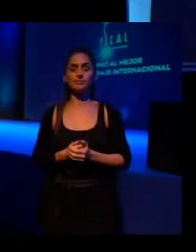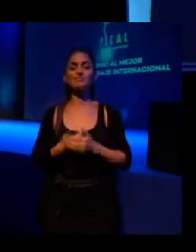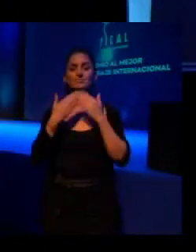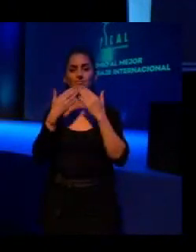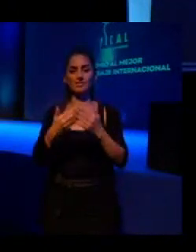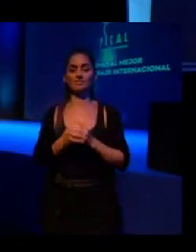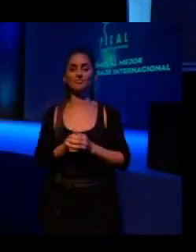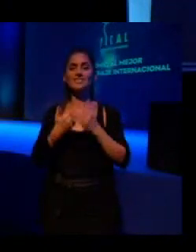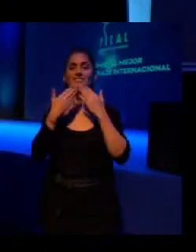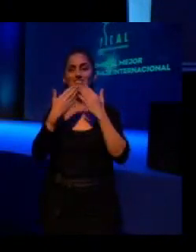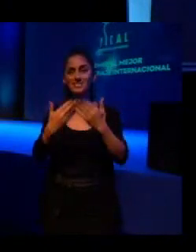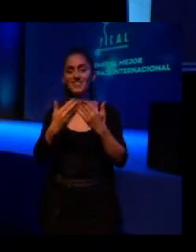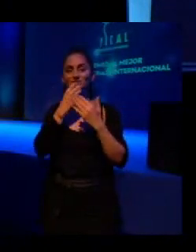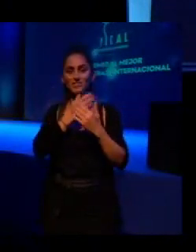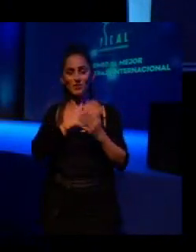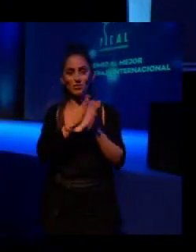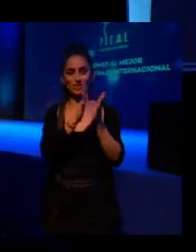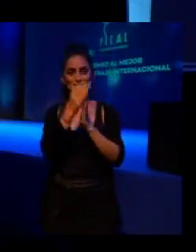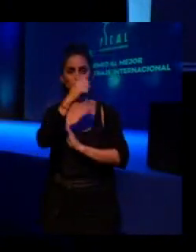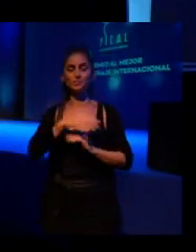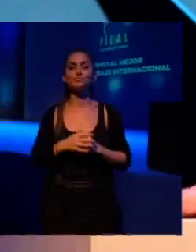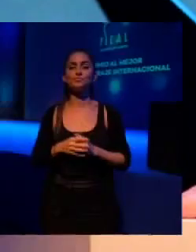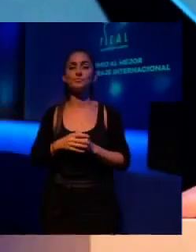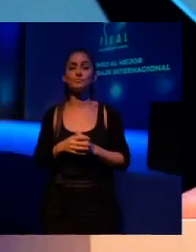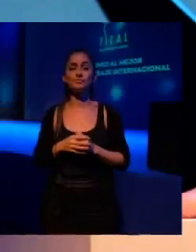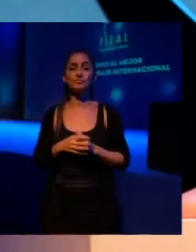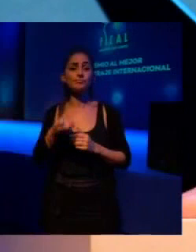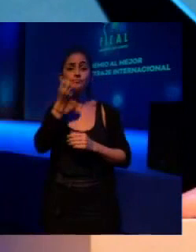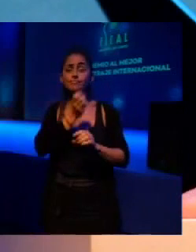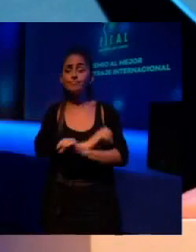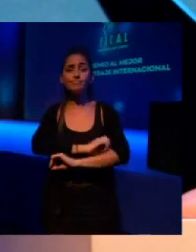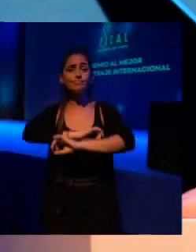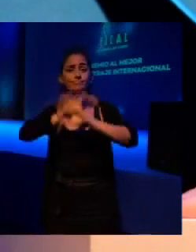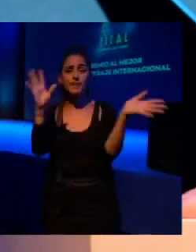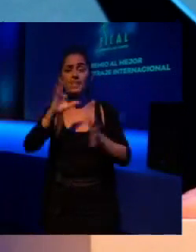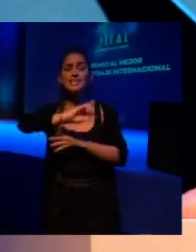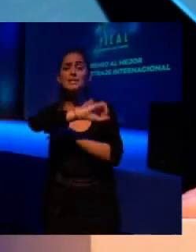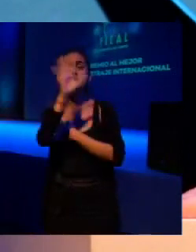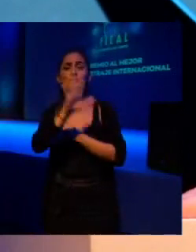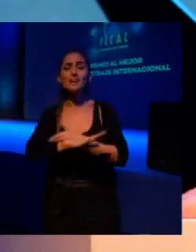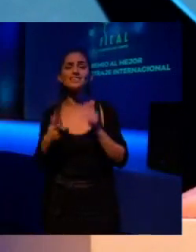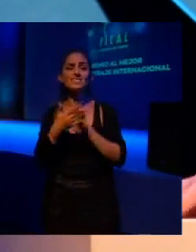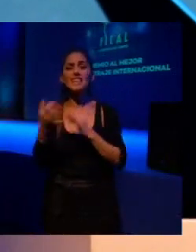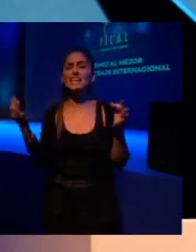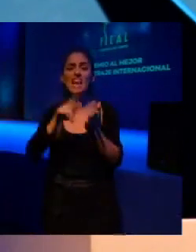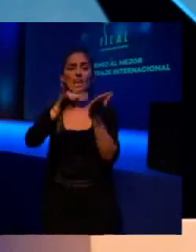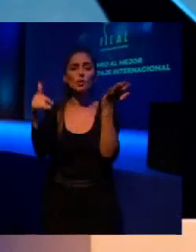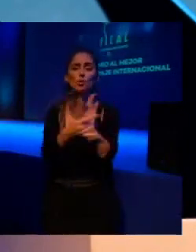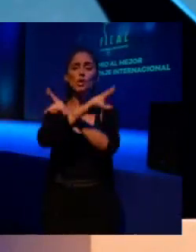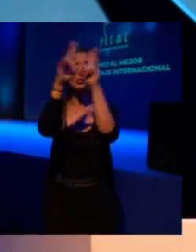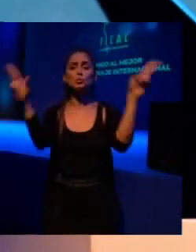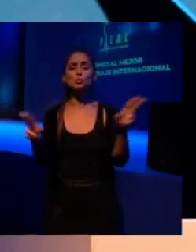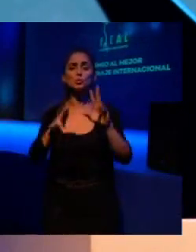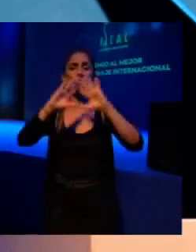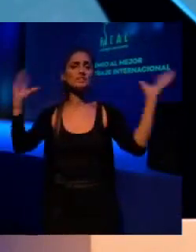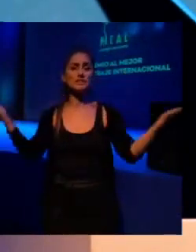Gracias por tu generosidad, compañero. No hay duda de que las imágenes son por sí mismas un lenguaje universal y las